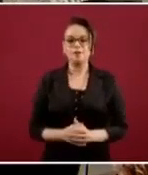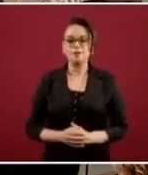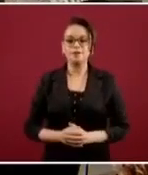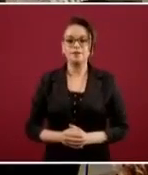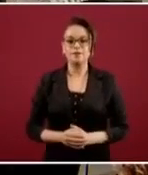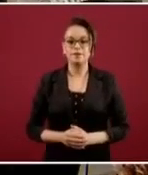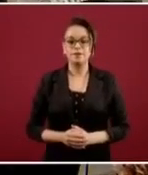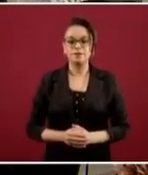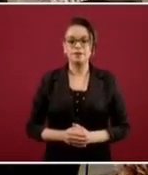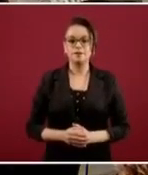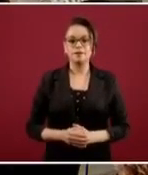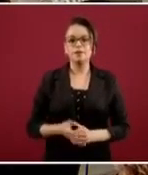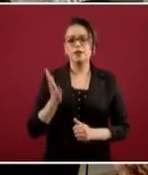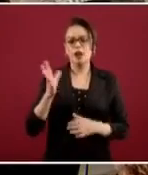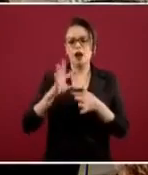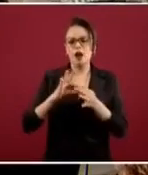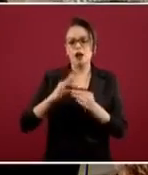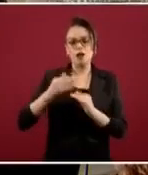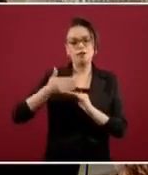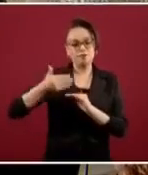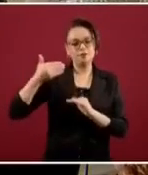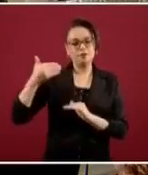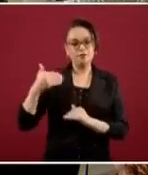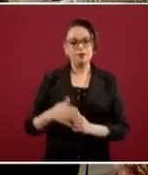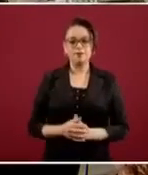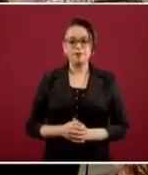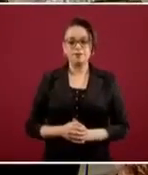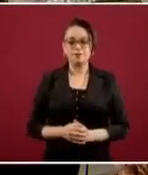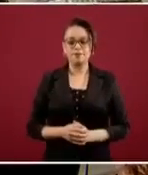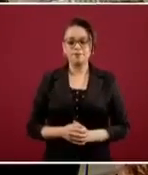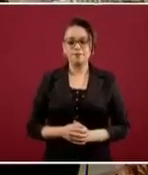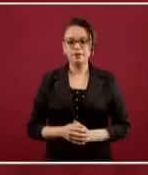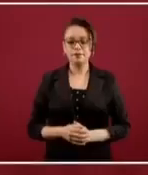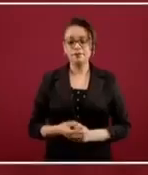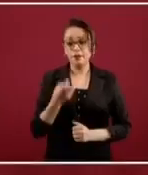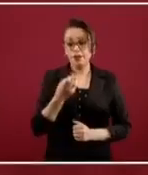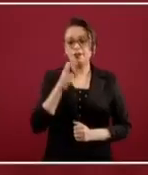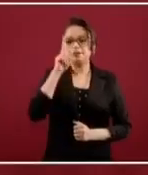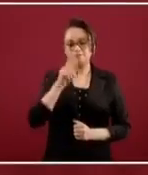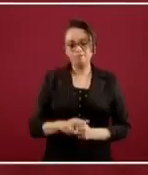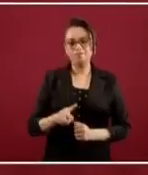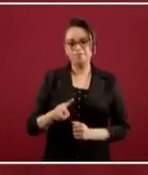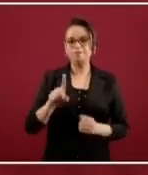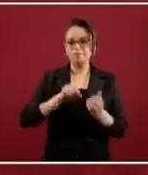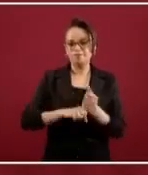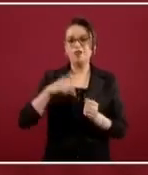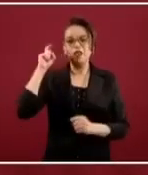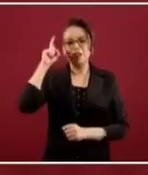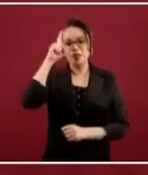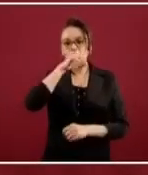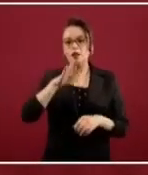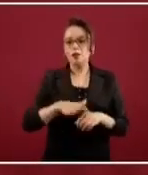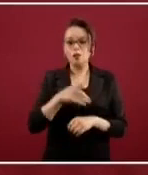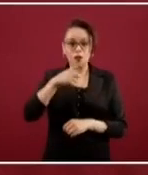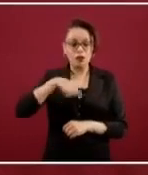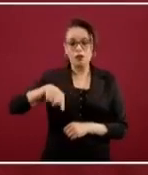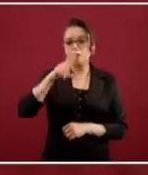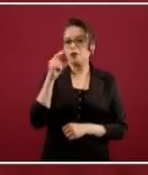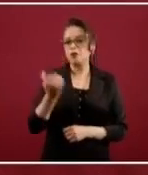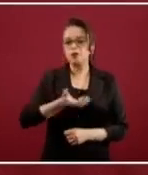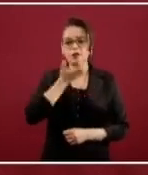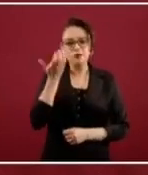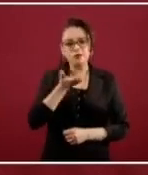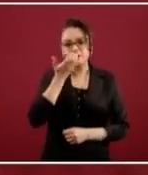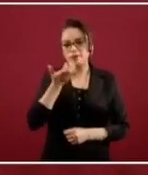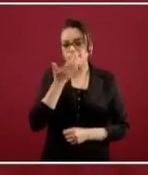recientes, esto complica en cierta manera la manera en que actuamos porque no estamos acostumbrados, obviamente,